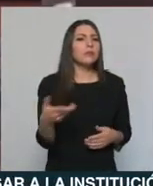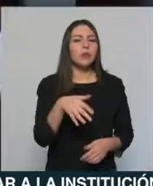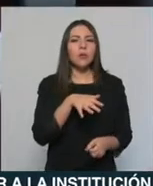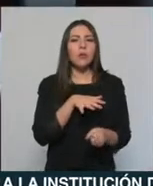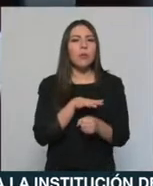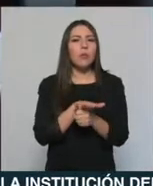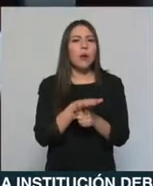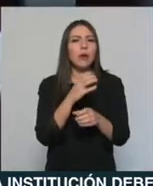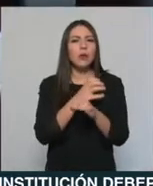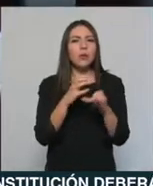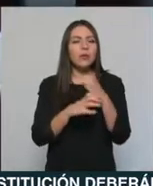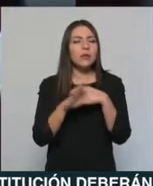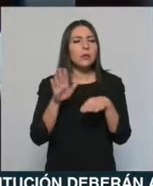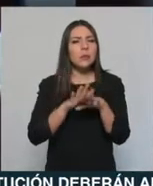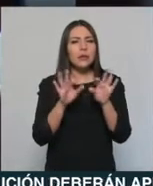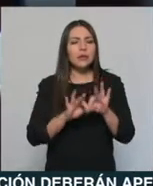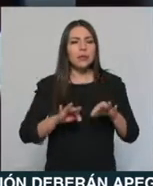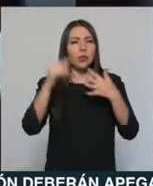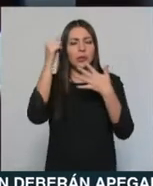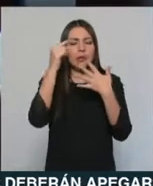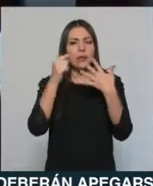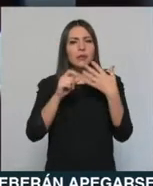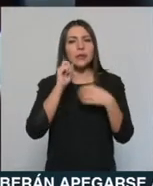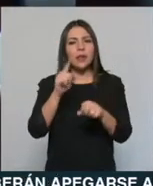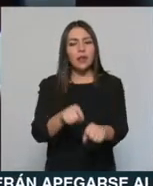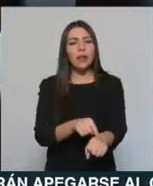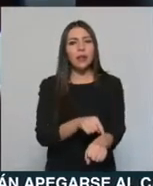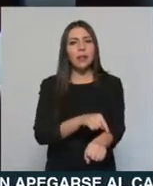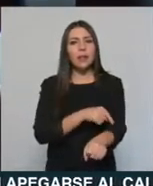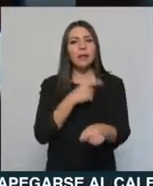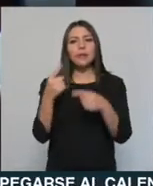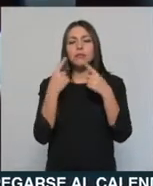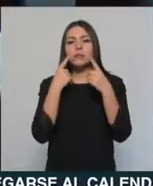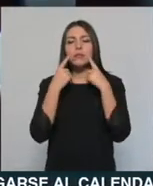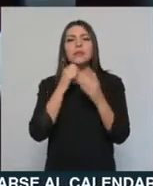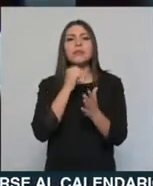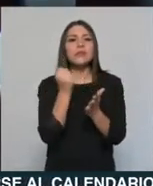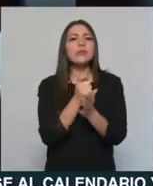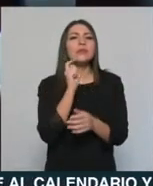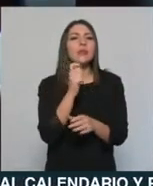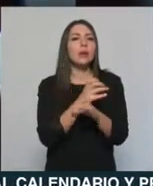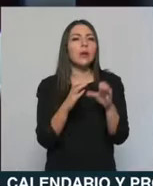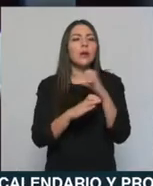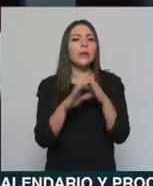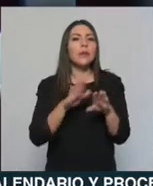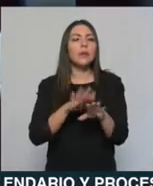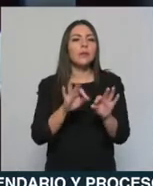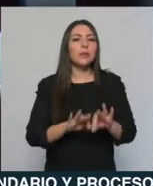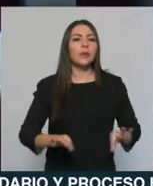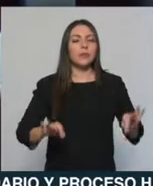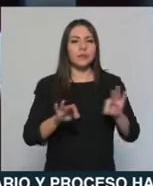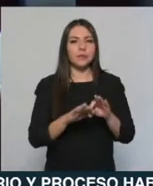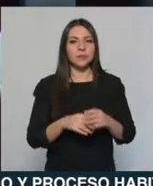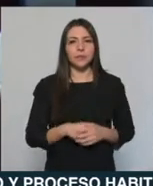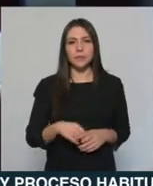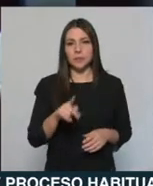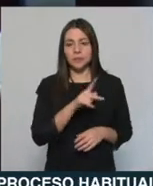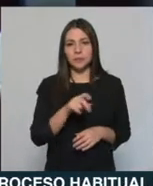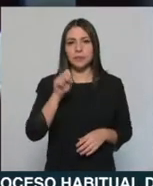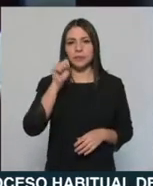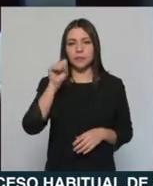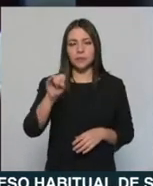fundamentales que habría que destacar después de esta larga jornada. Sí, se aprobó en lo general y en lo particular y pasa al